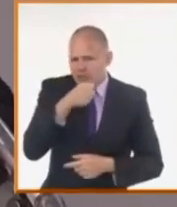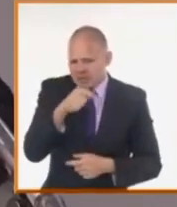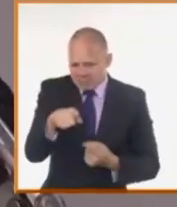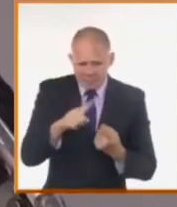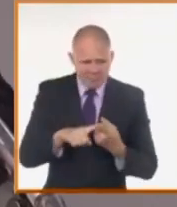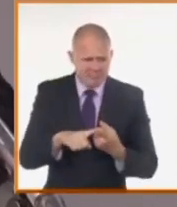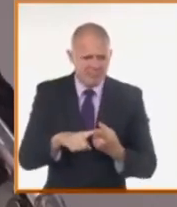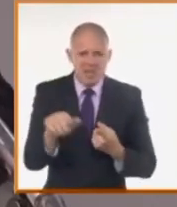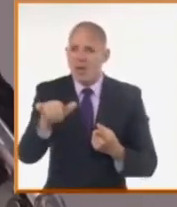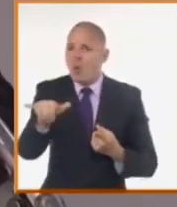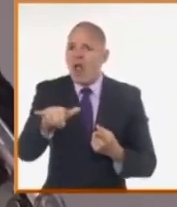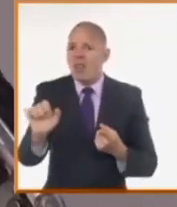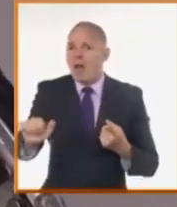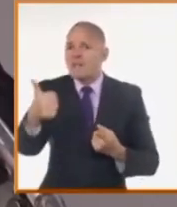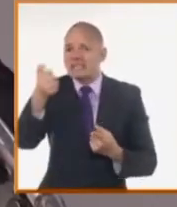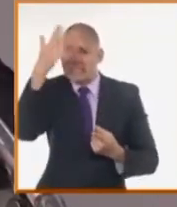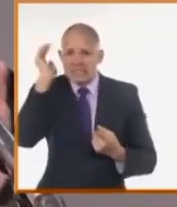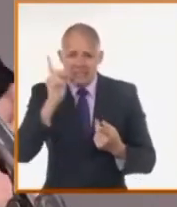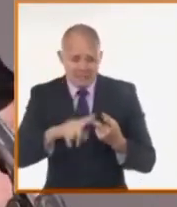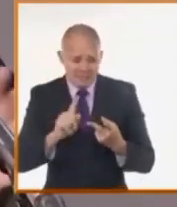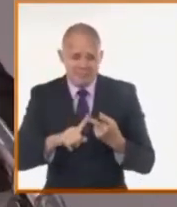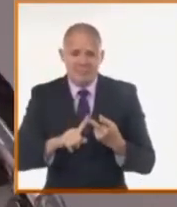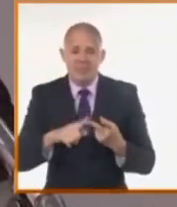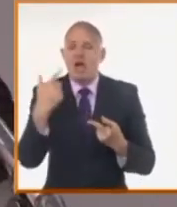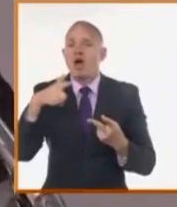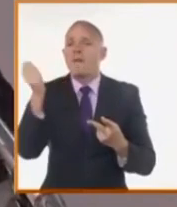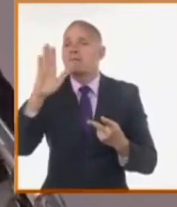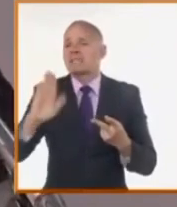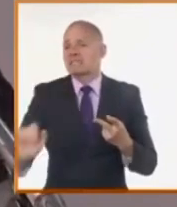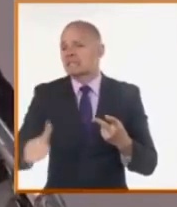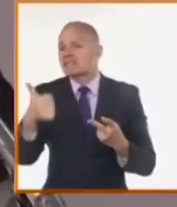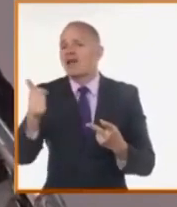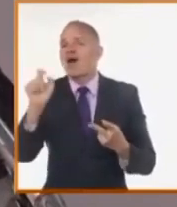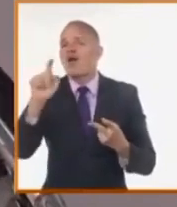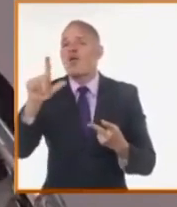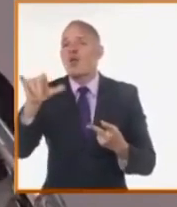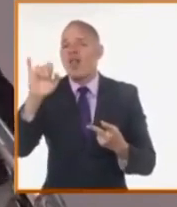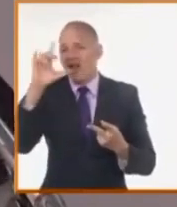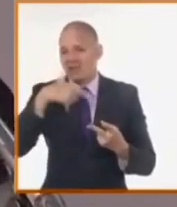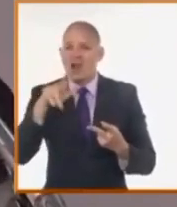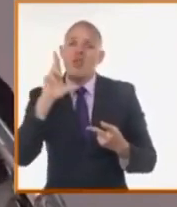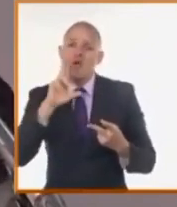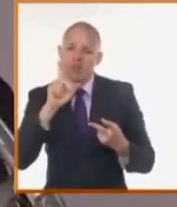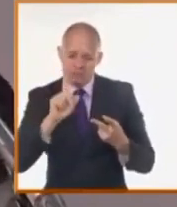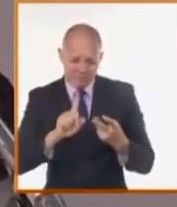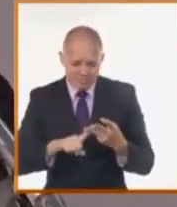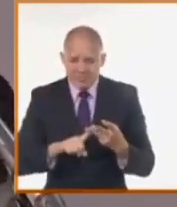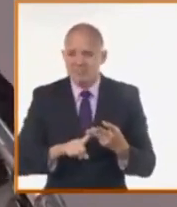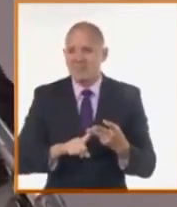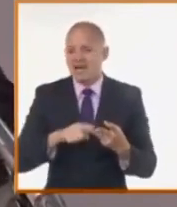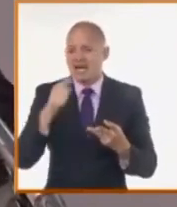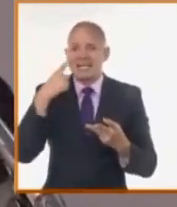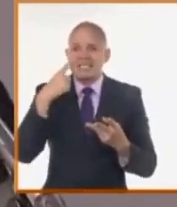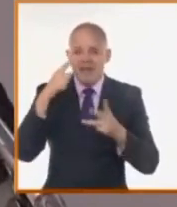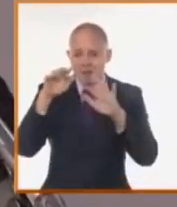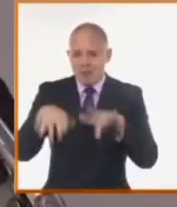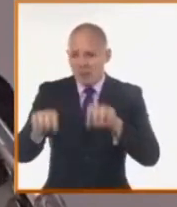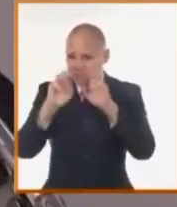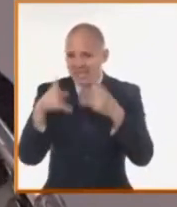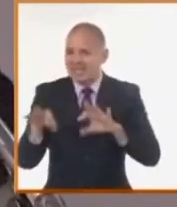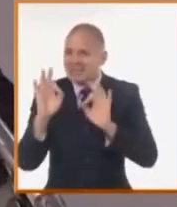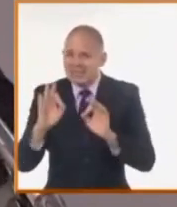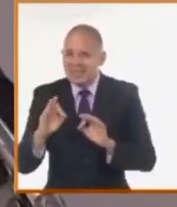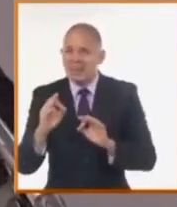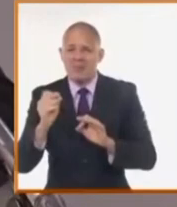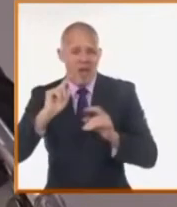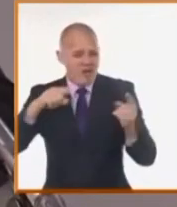difamador los días en las redes en los medios de comunicación hegemónicos y me pregunto por qué con ellos pues porque ellos son los que